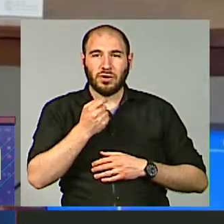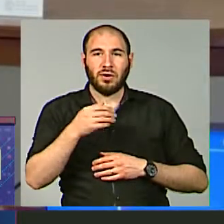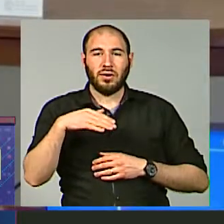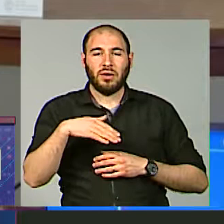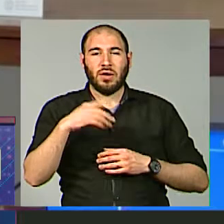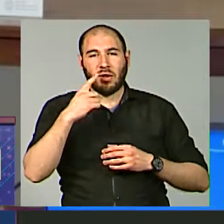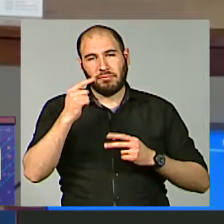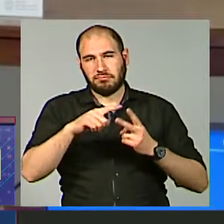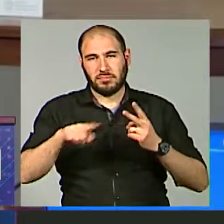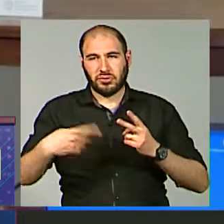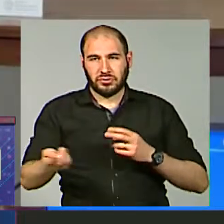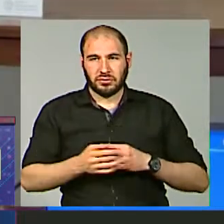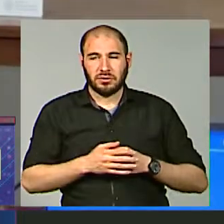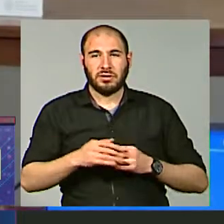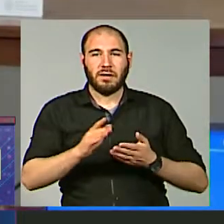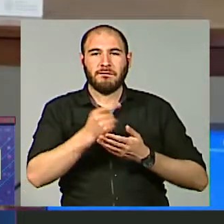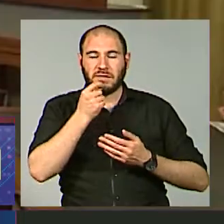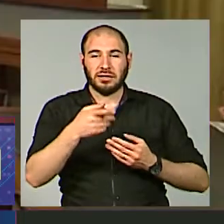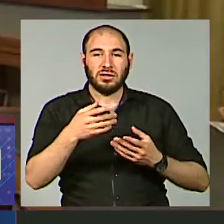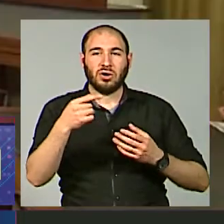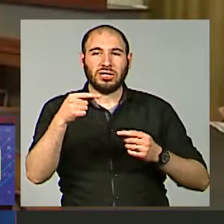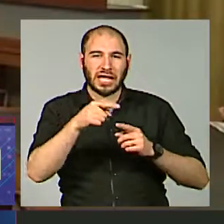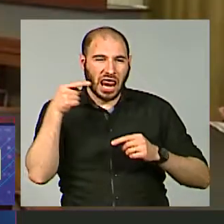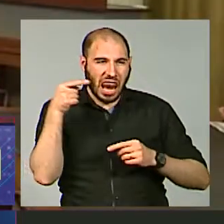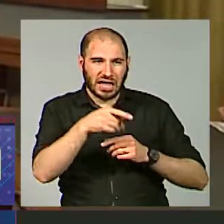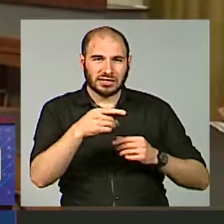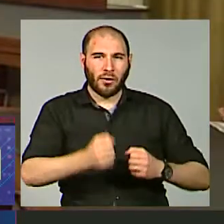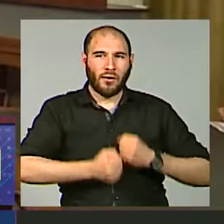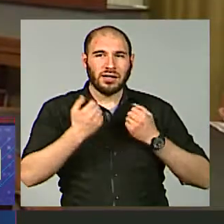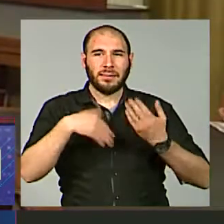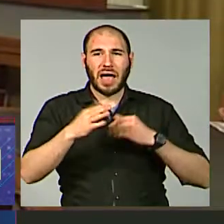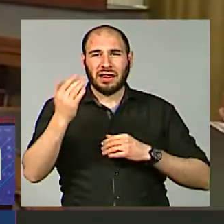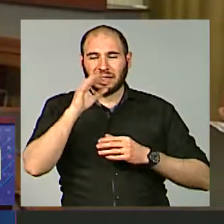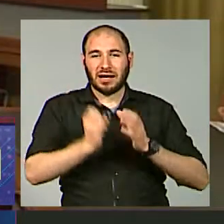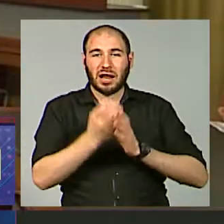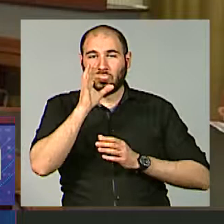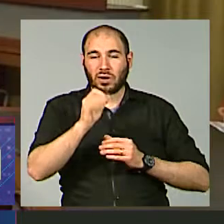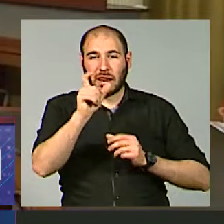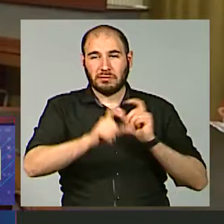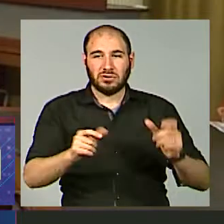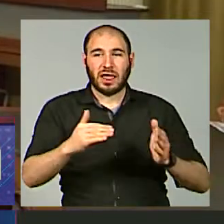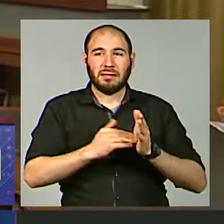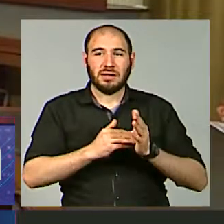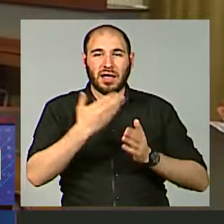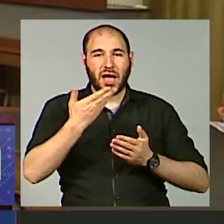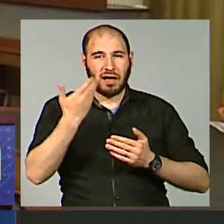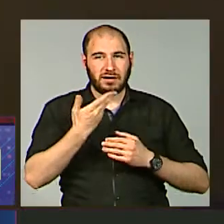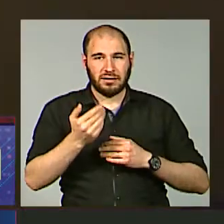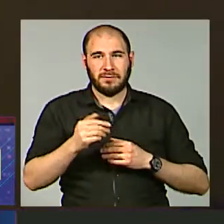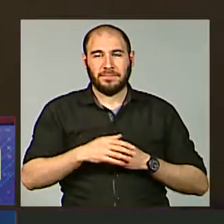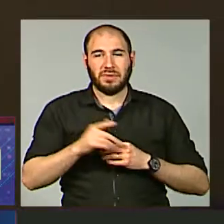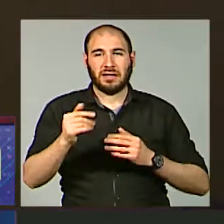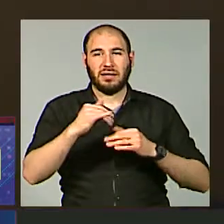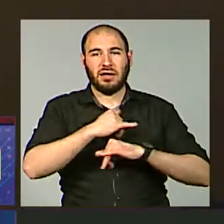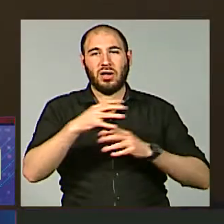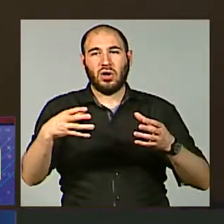y Donna Strickland allanaron el camino hacia los pulsos de láser más intensos jamás creados de la humanidad, según lo que indicaría el